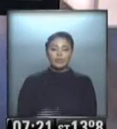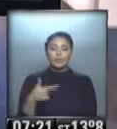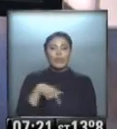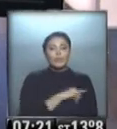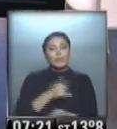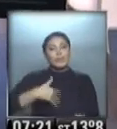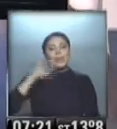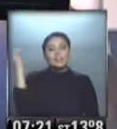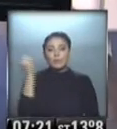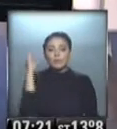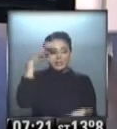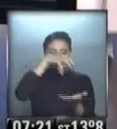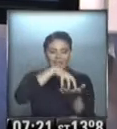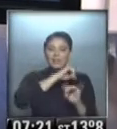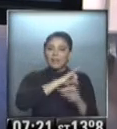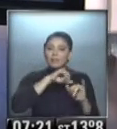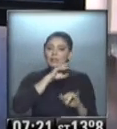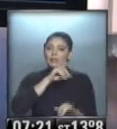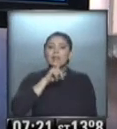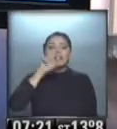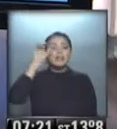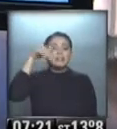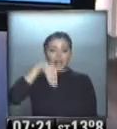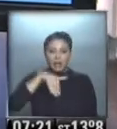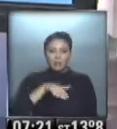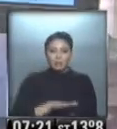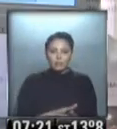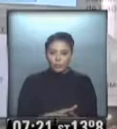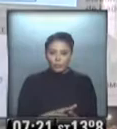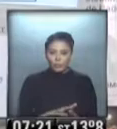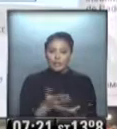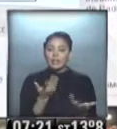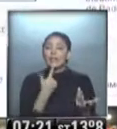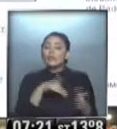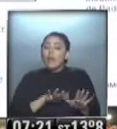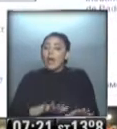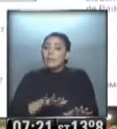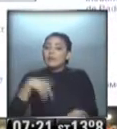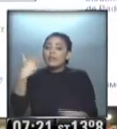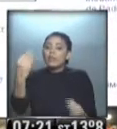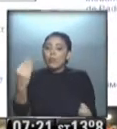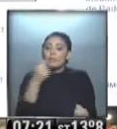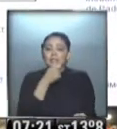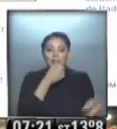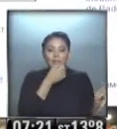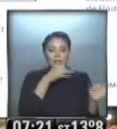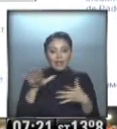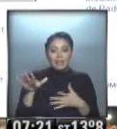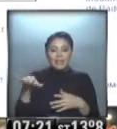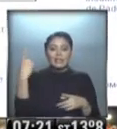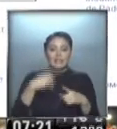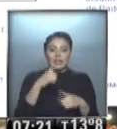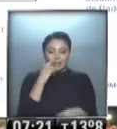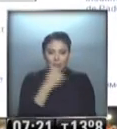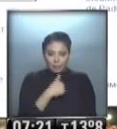La información destacada esta mañana de la agencia de noticias Telam, que está relacionada a las expectativas por las ventas por los festejos del Día